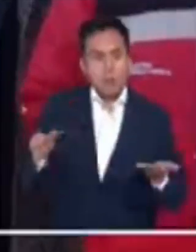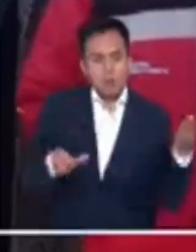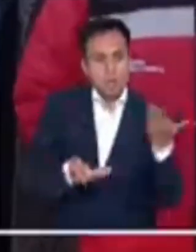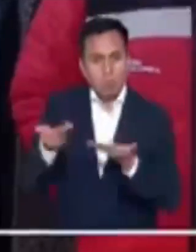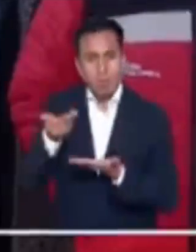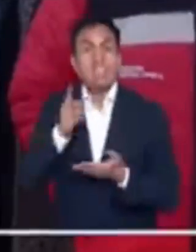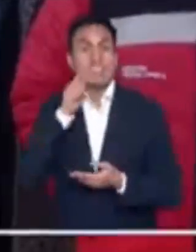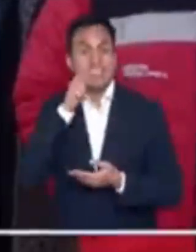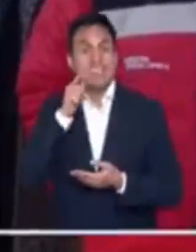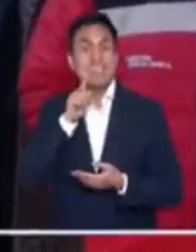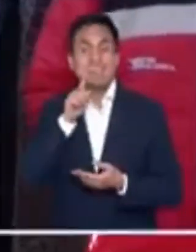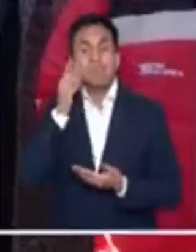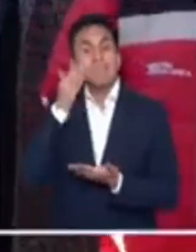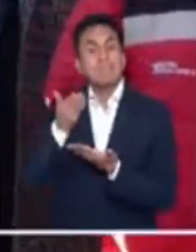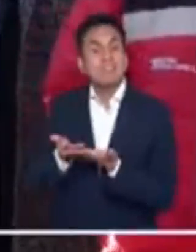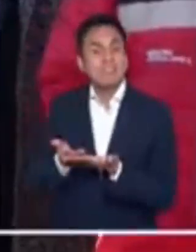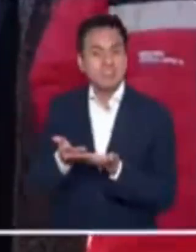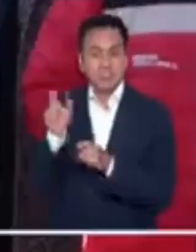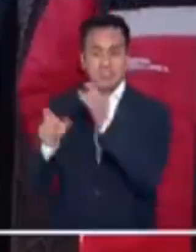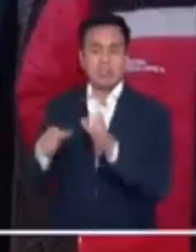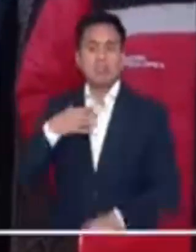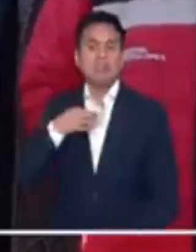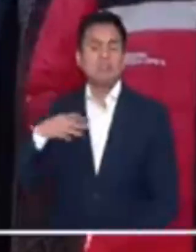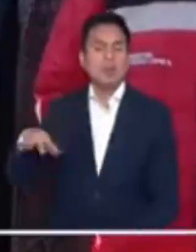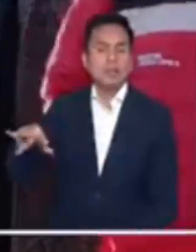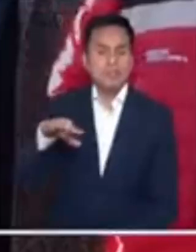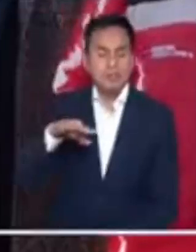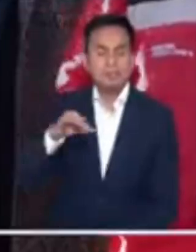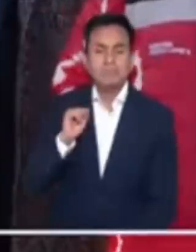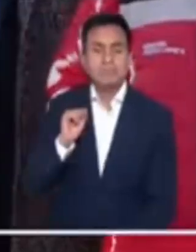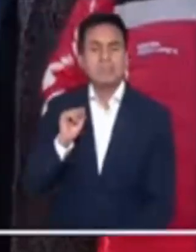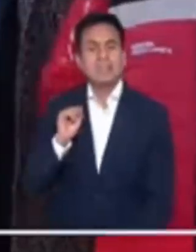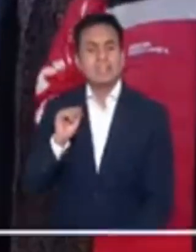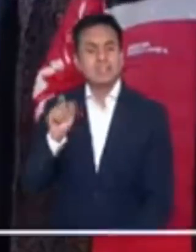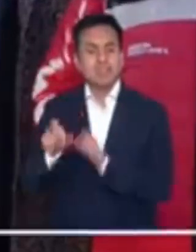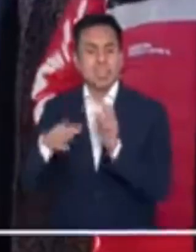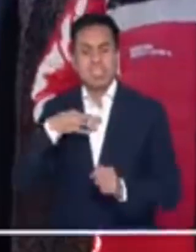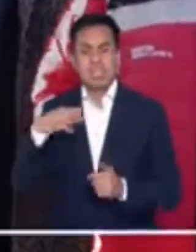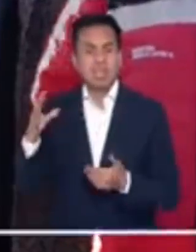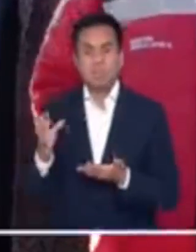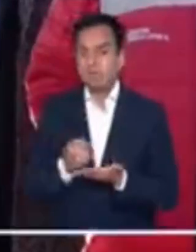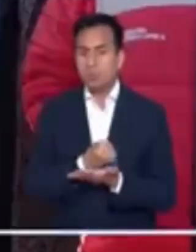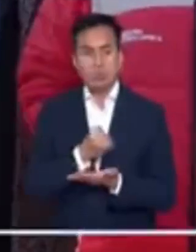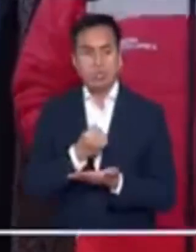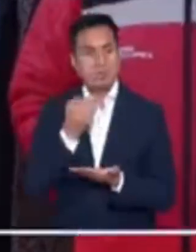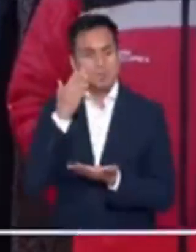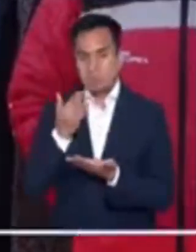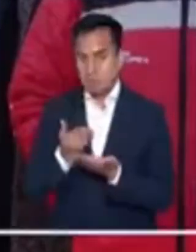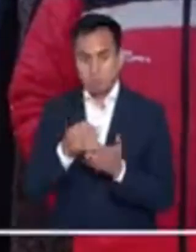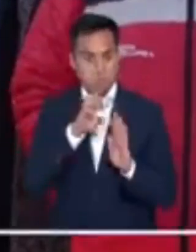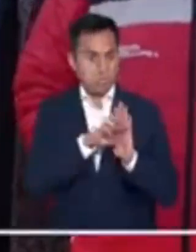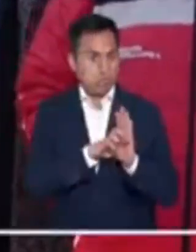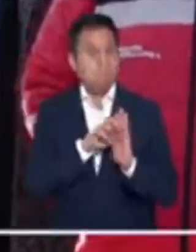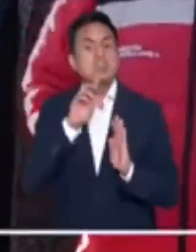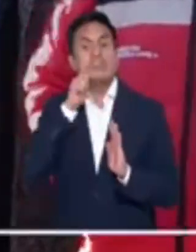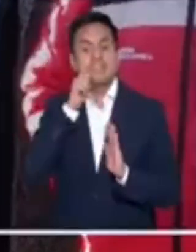y al final quien se beneficia es la ciudadanía. Cada vez que la ciudadanía no logra ser beneficiada por proyectos